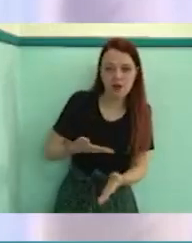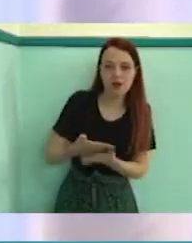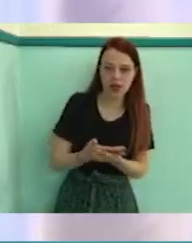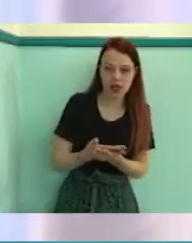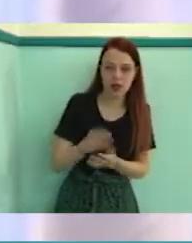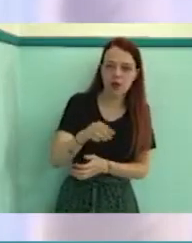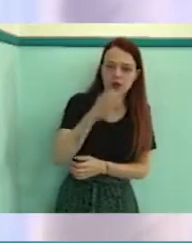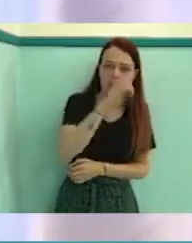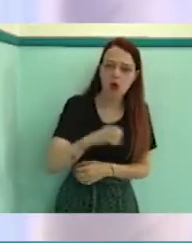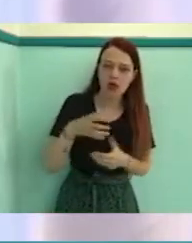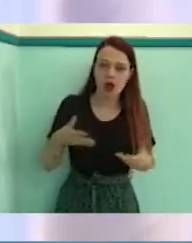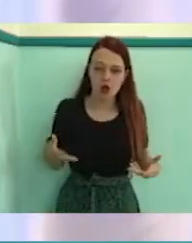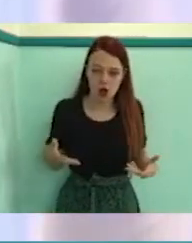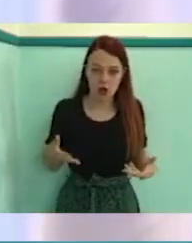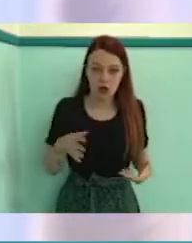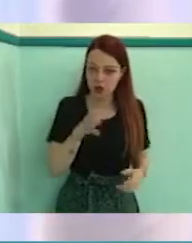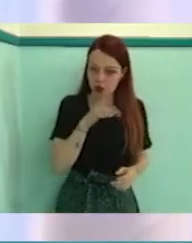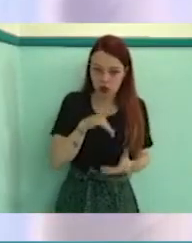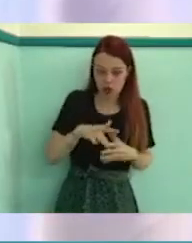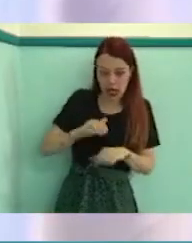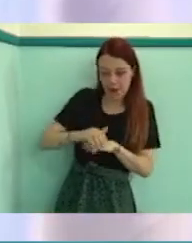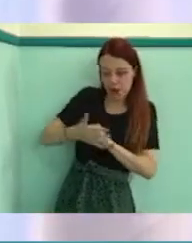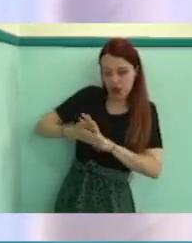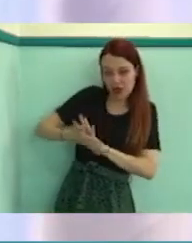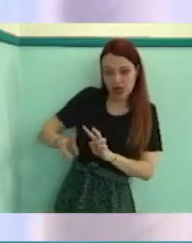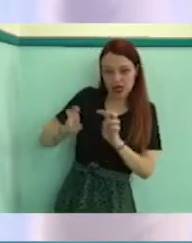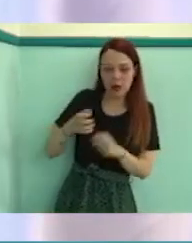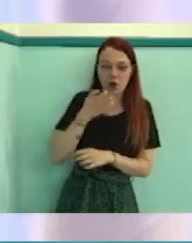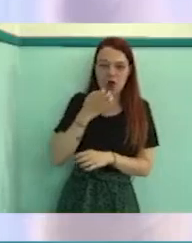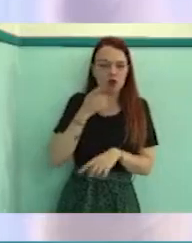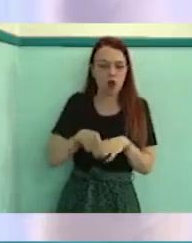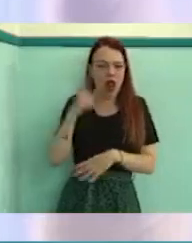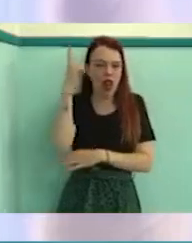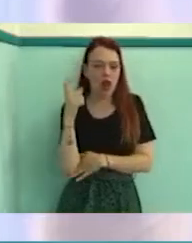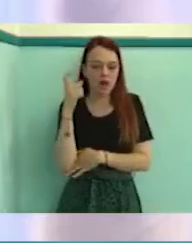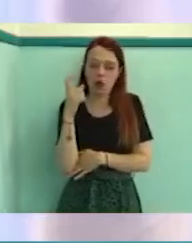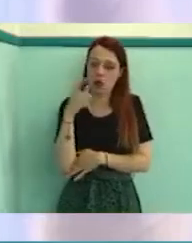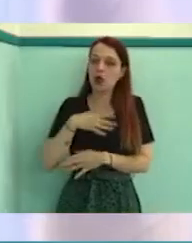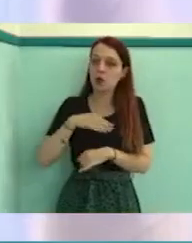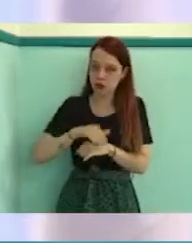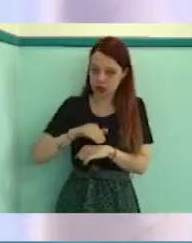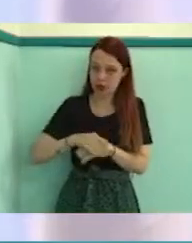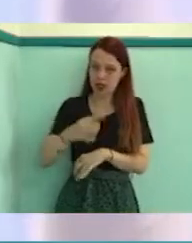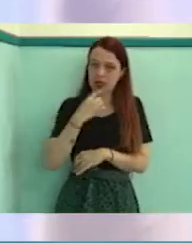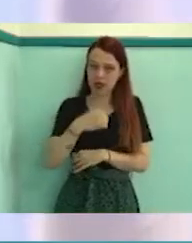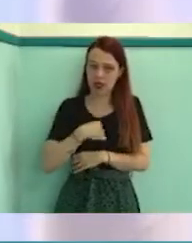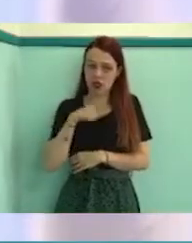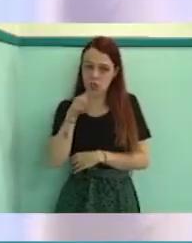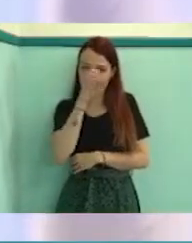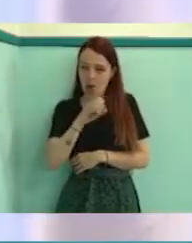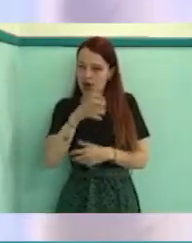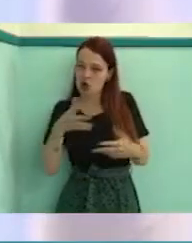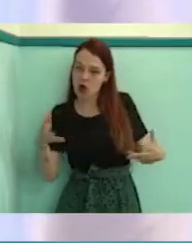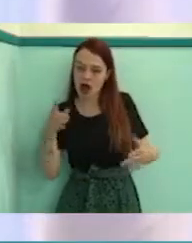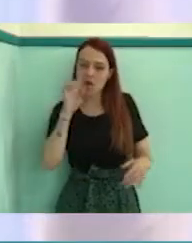opinas de a mí me pasa mucho eso yo nunca he hablado con mis amigos de sentar cátedra Pero mis amigas han venido a decirme tú qué opinas de qué te